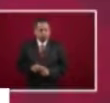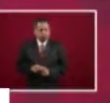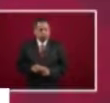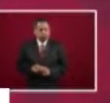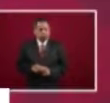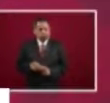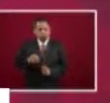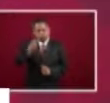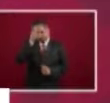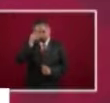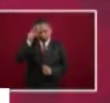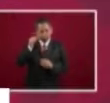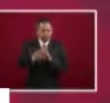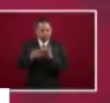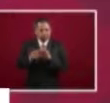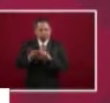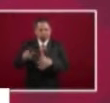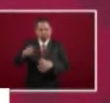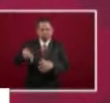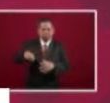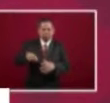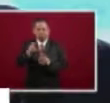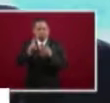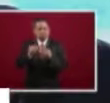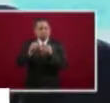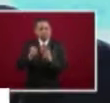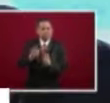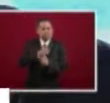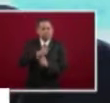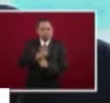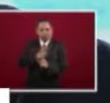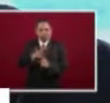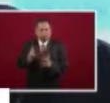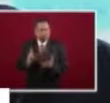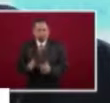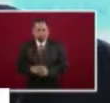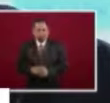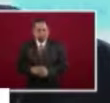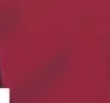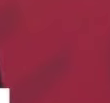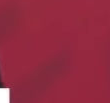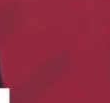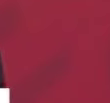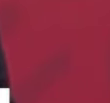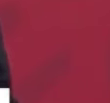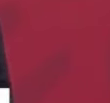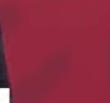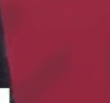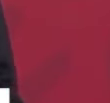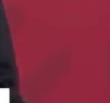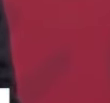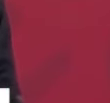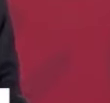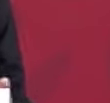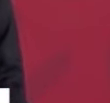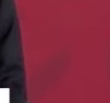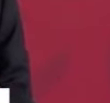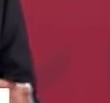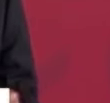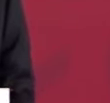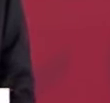hemos estado leyendo con mucho detenimiento todo lo que has comentado en tu columna Plata o Plomo del periódico El